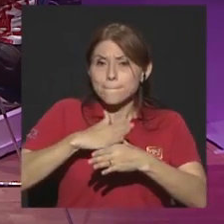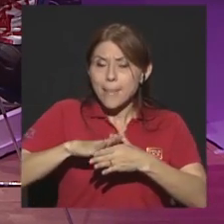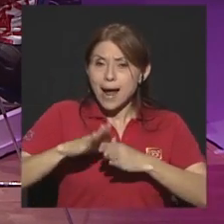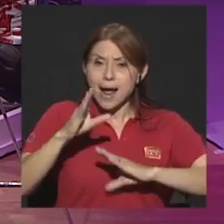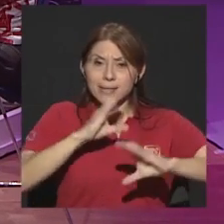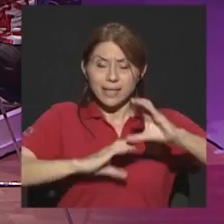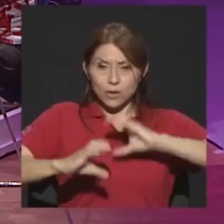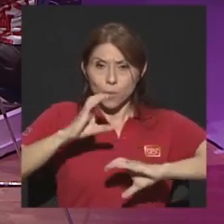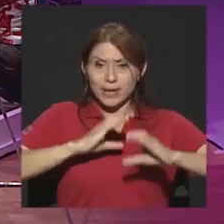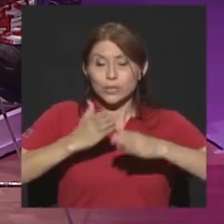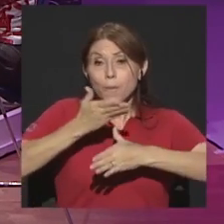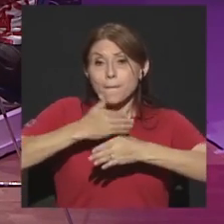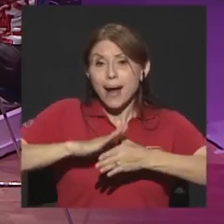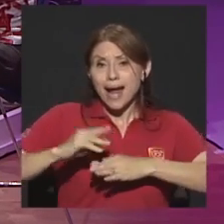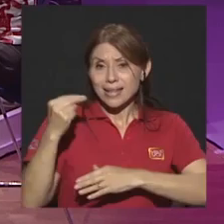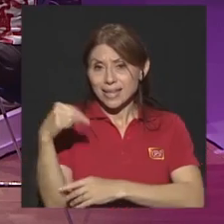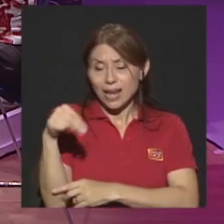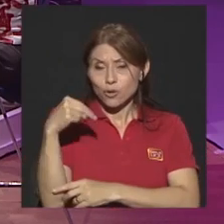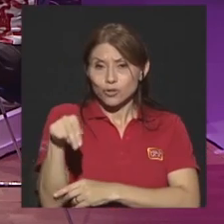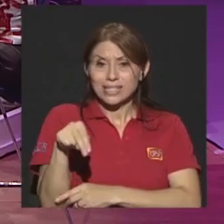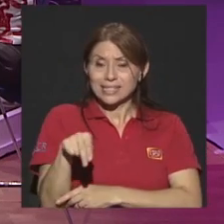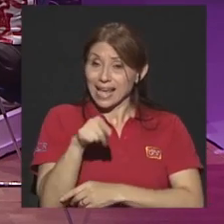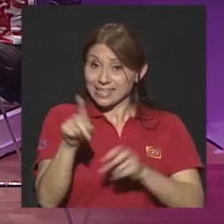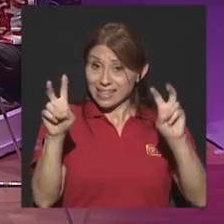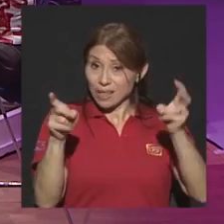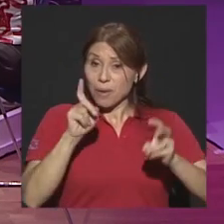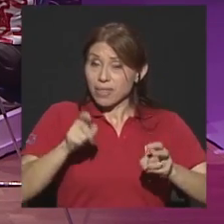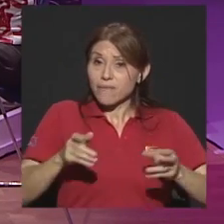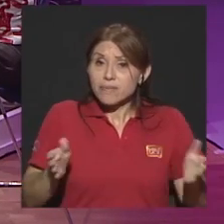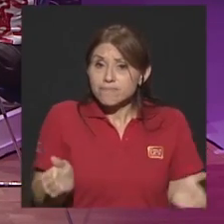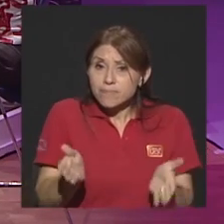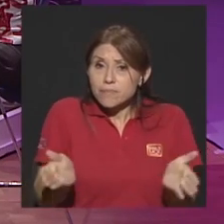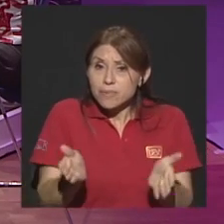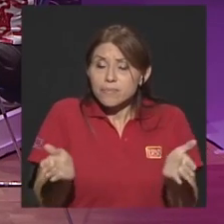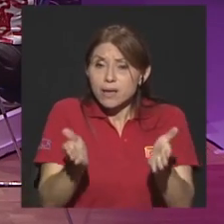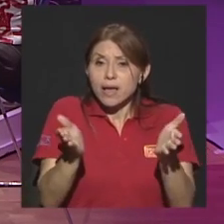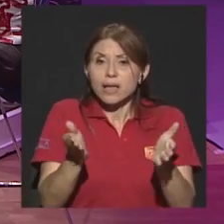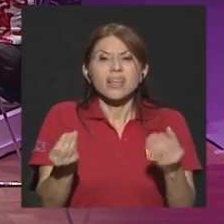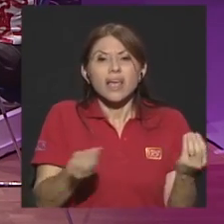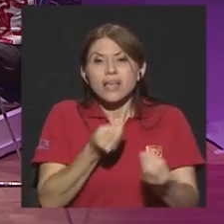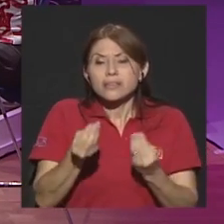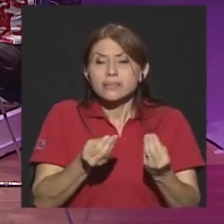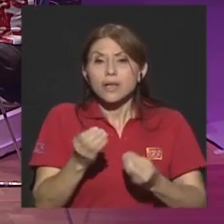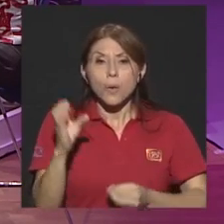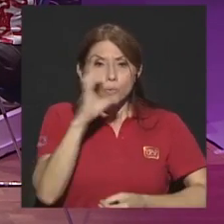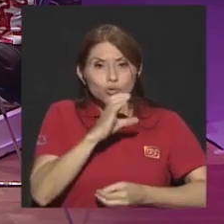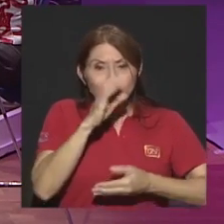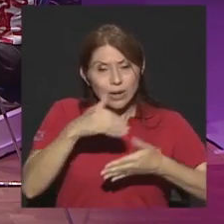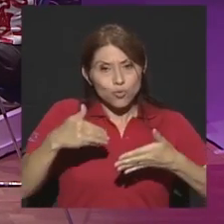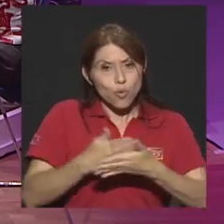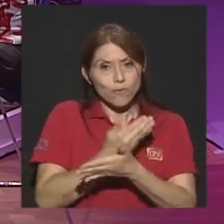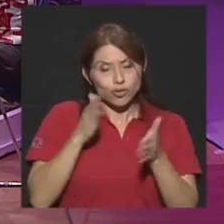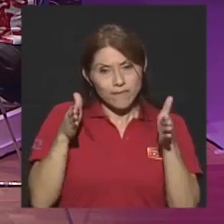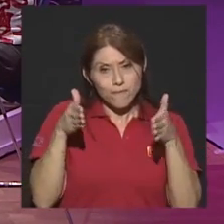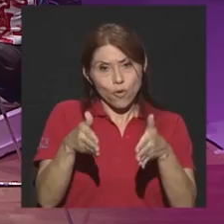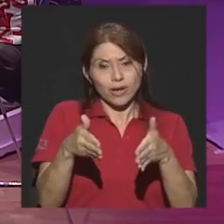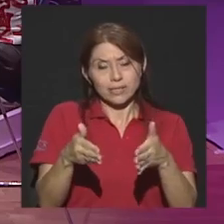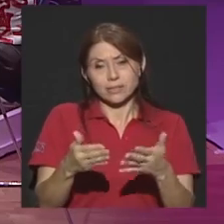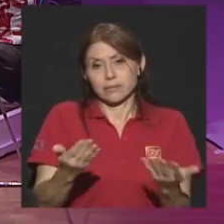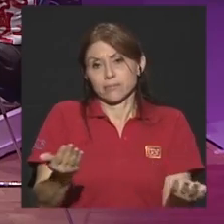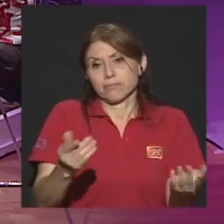noticia, de mantener el tema en auge, es buscar nuevos enfoques. Claro, las mujeres es más fácil y más